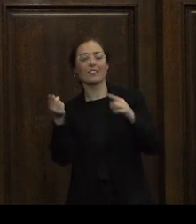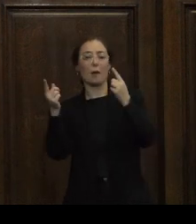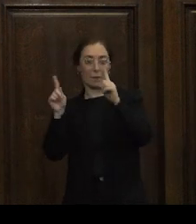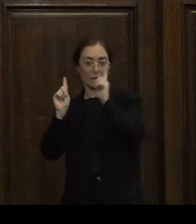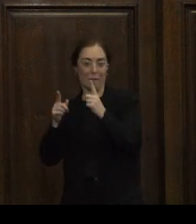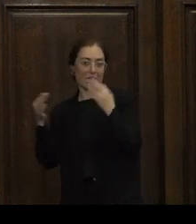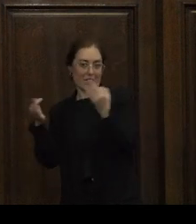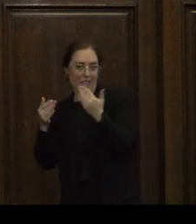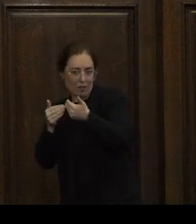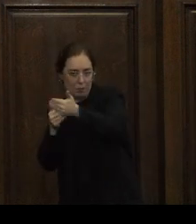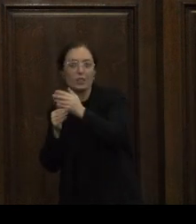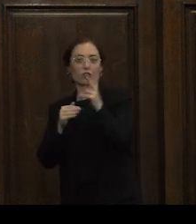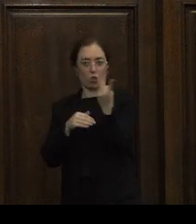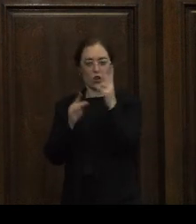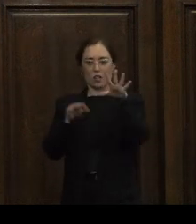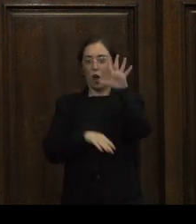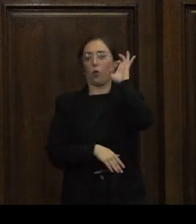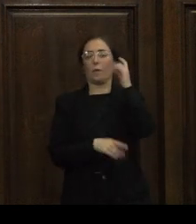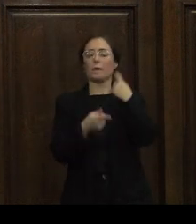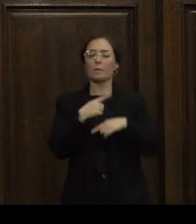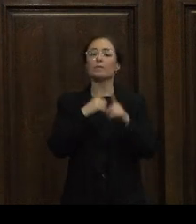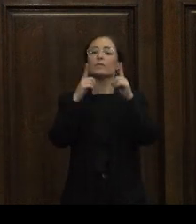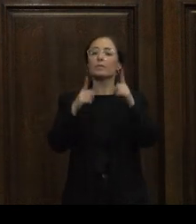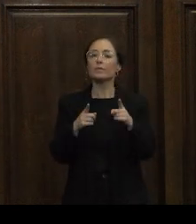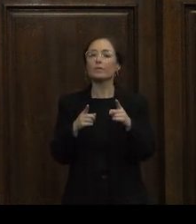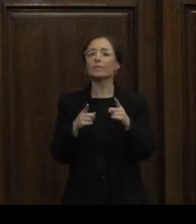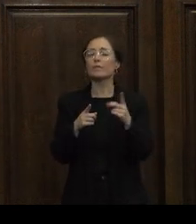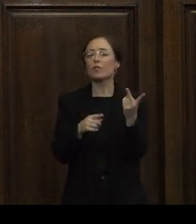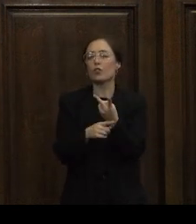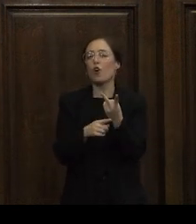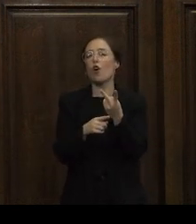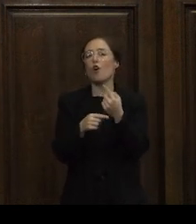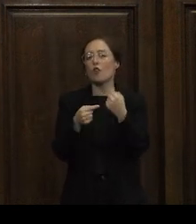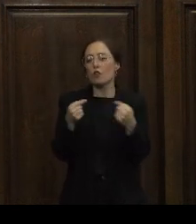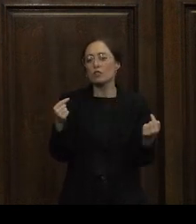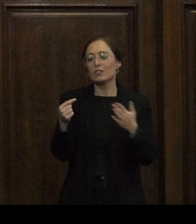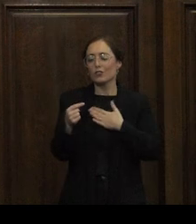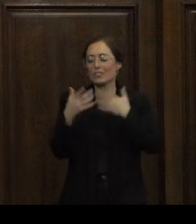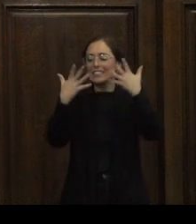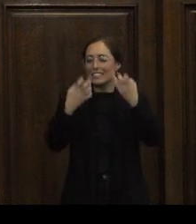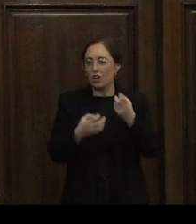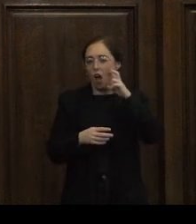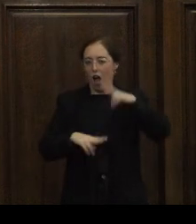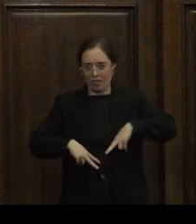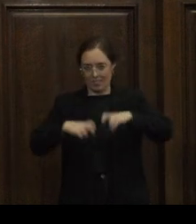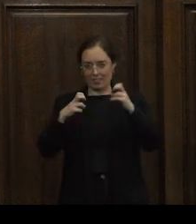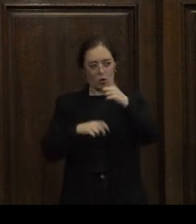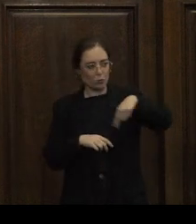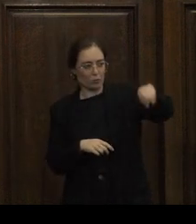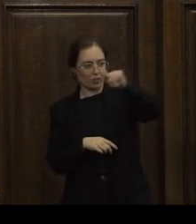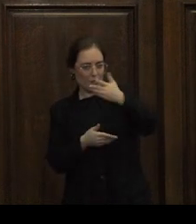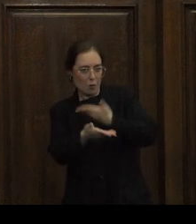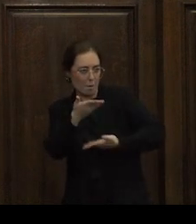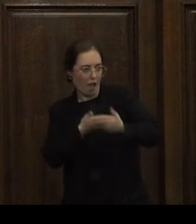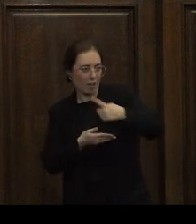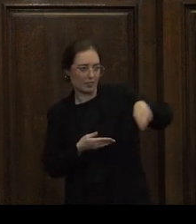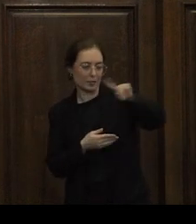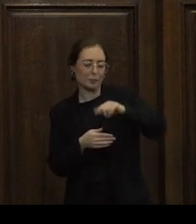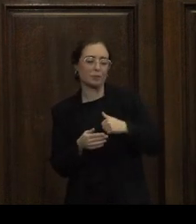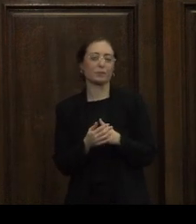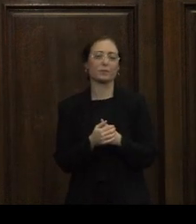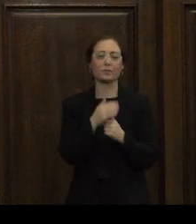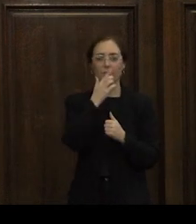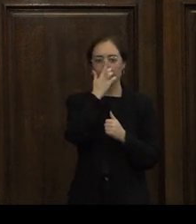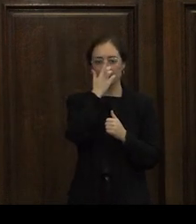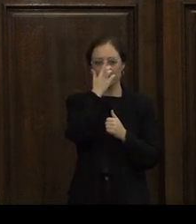se trata, creo yo, de síntomas muy elocuentes de lo que quiero analizar aquí con ustedes. A